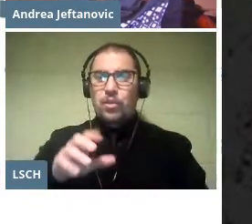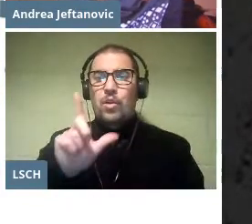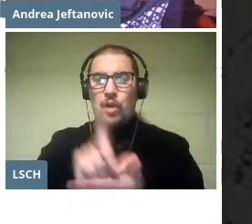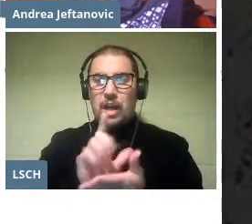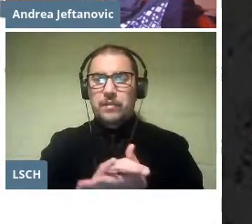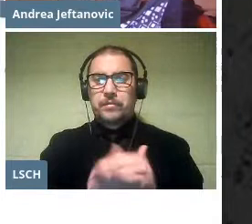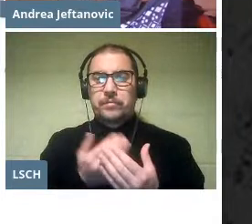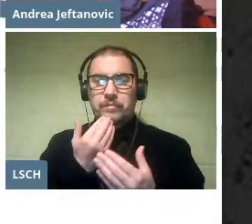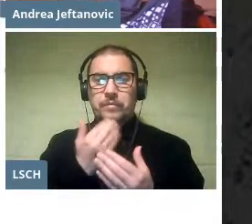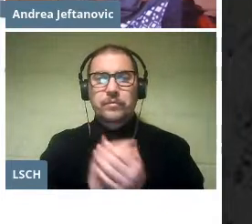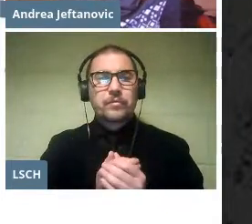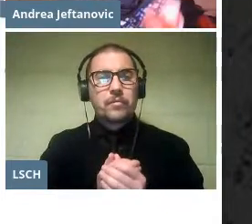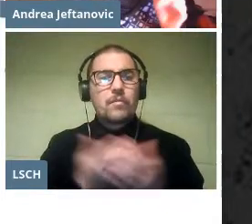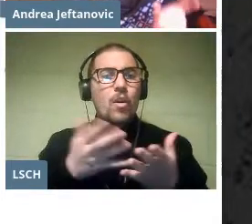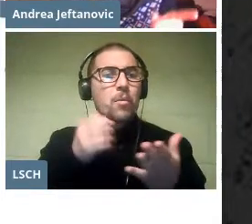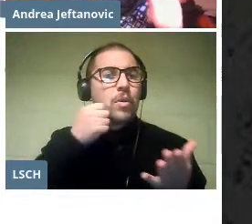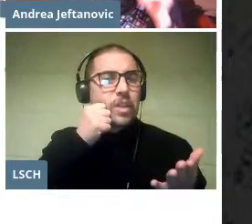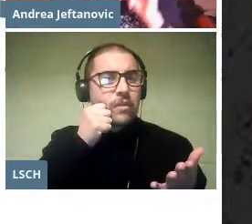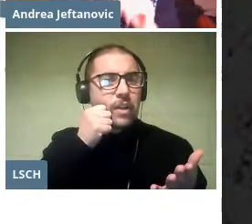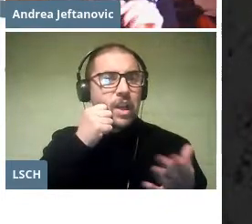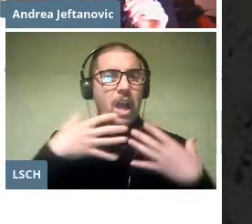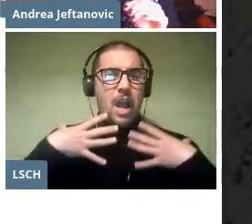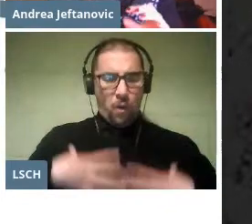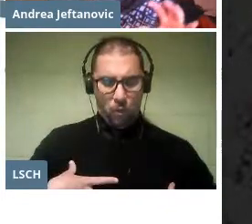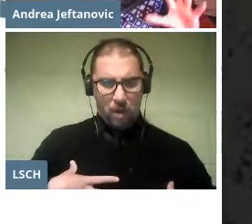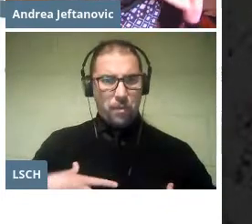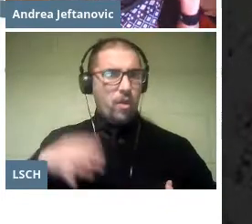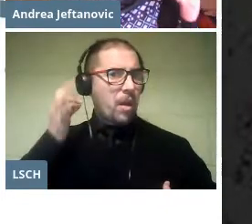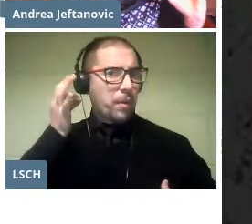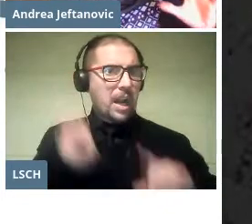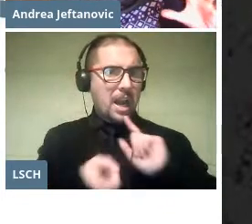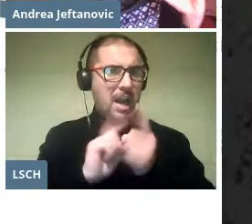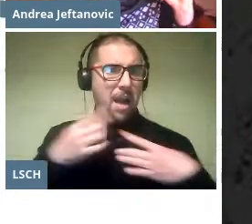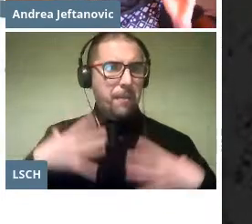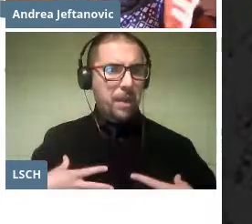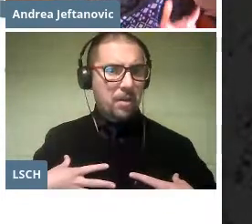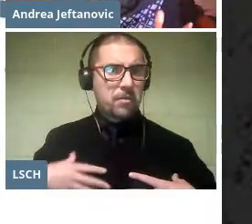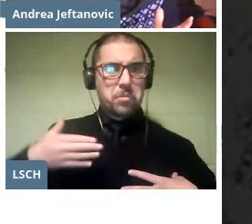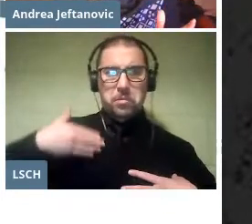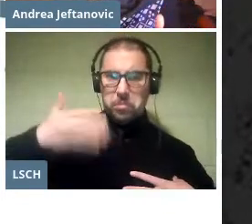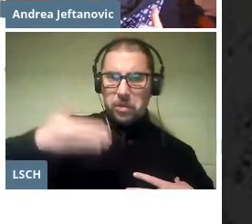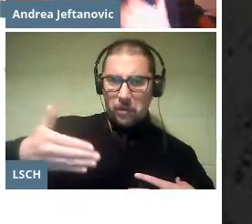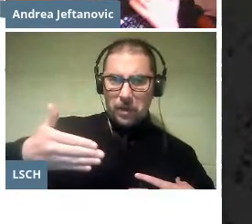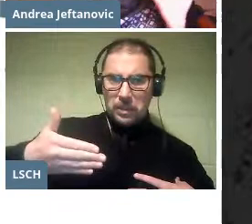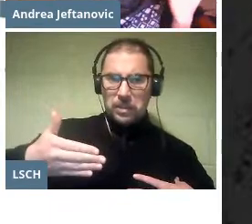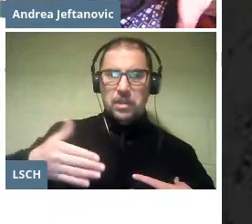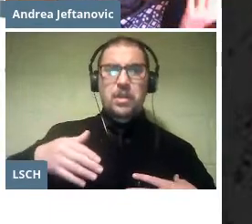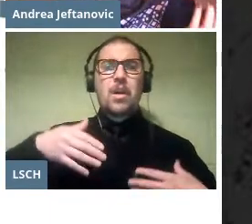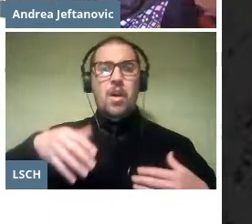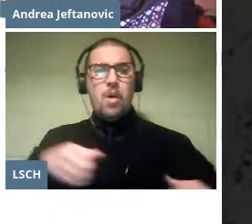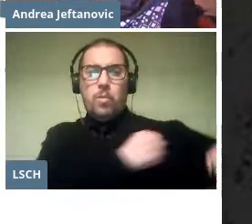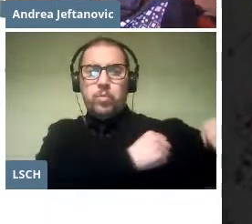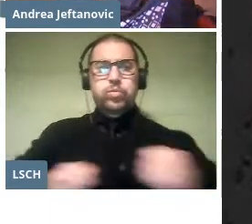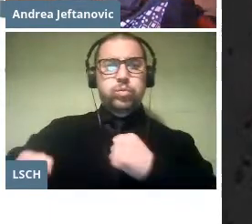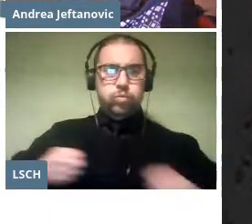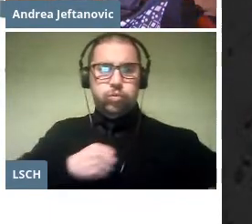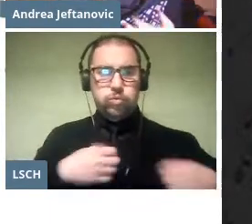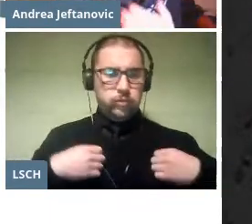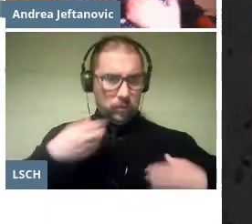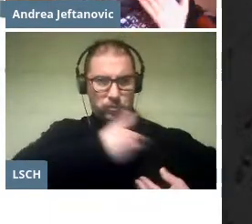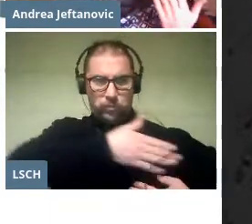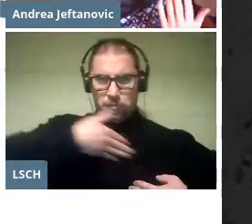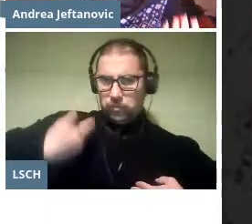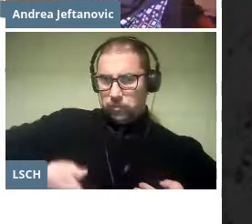observamos cómo se resignifica el cuerpo de la mujer. Vemos que avanzan mujeres enérgicas, bailando con sus cuerpos